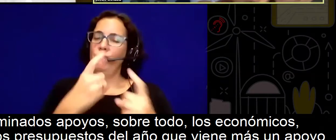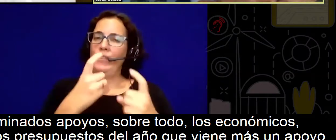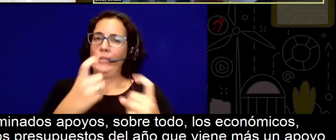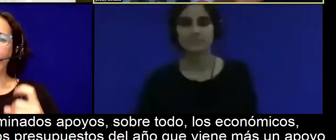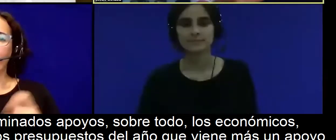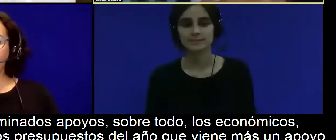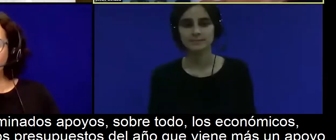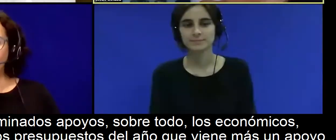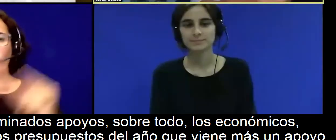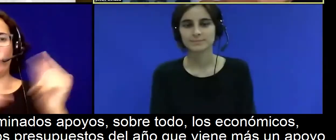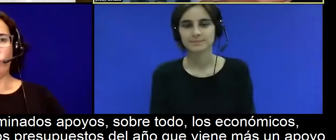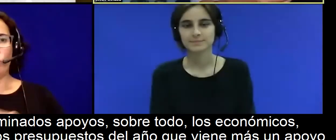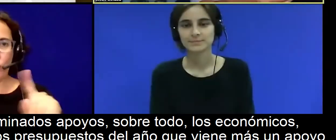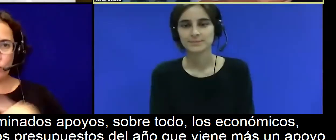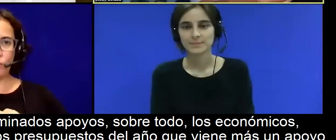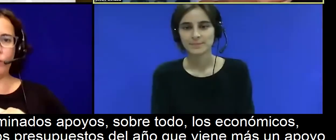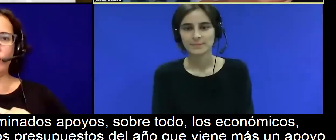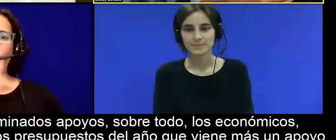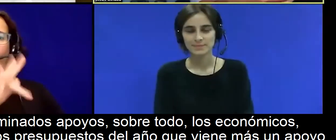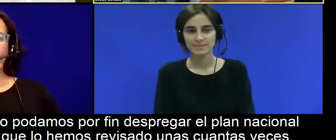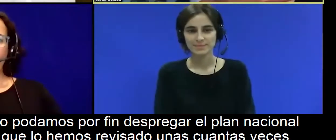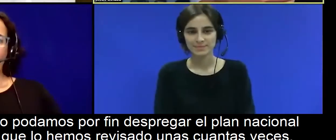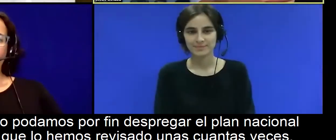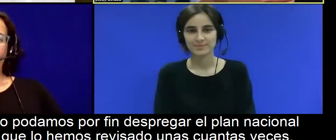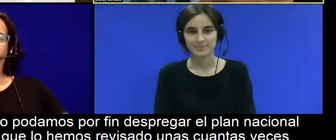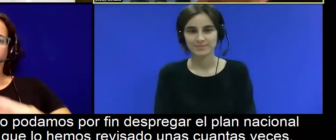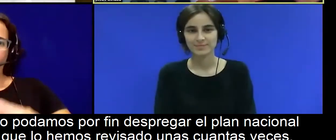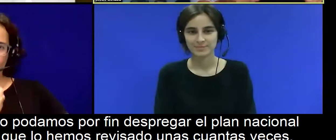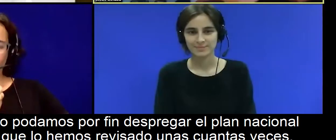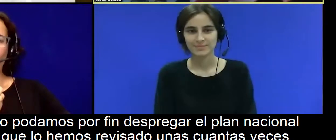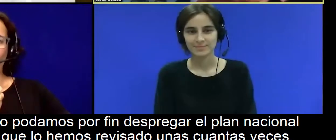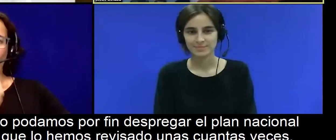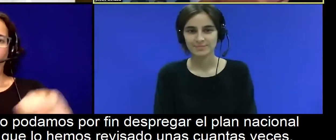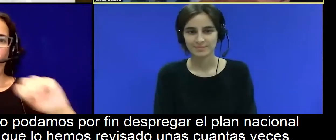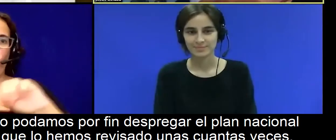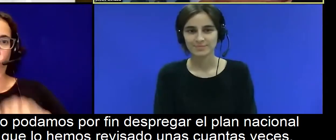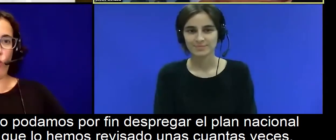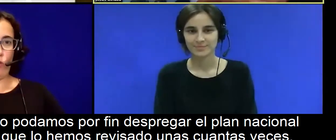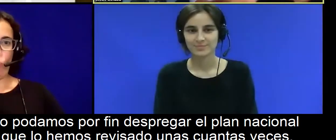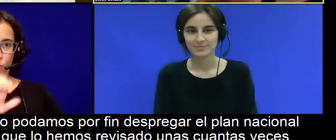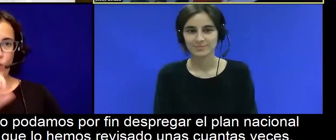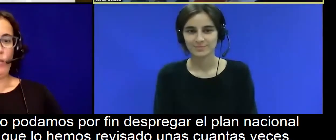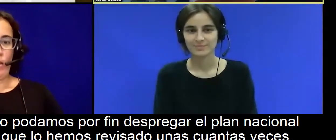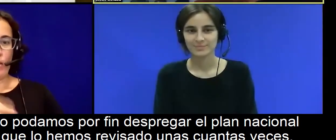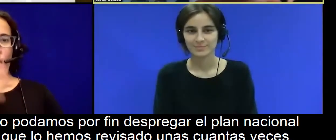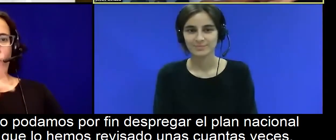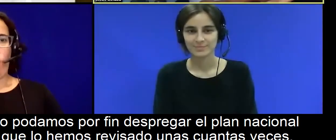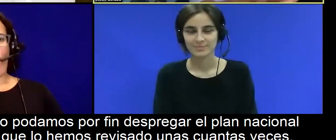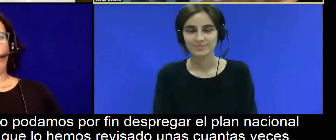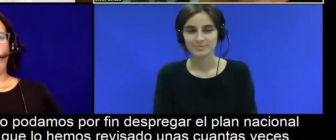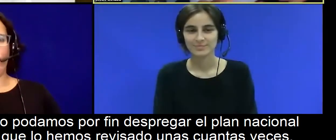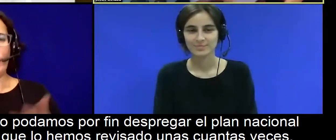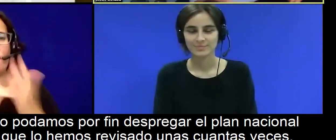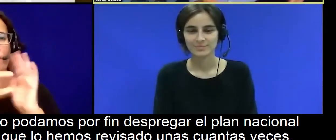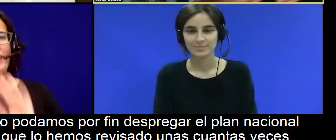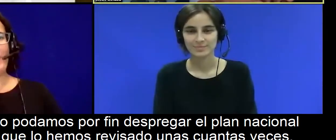del año que viene, más una contribución y un apoyo del Fondo Europeo, podamos por fin desplegar el Plan Nacional de Accesibilidad,